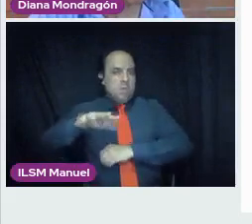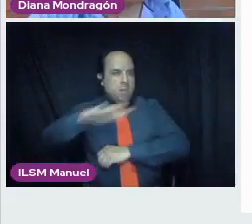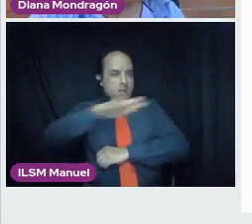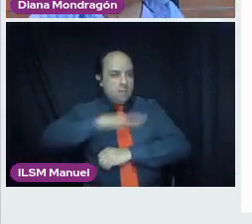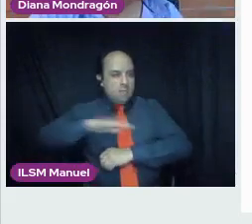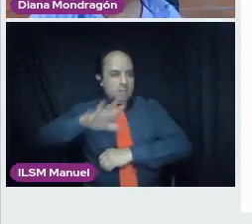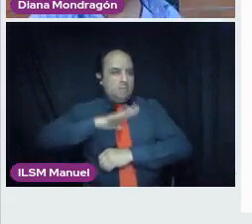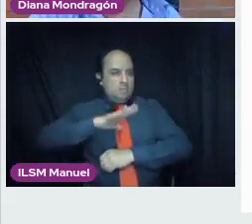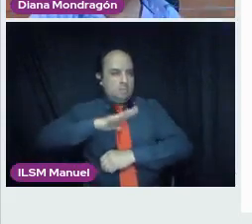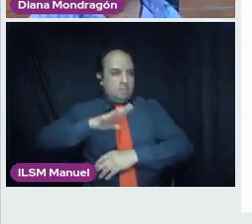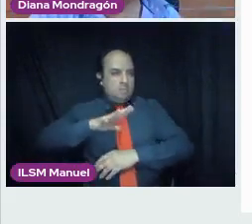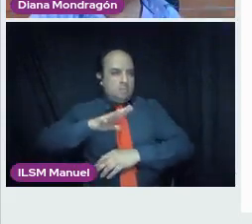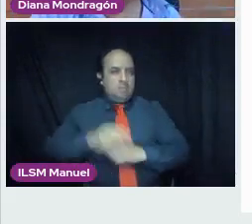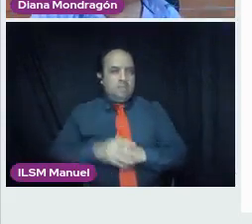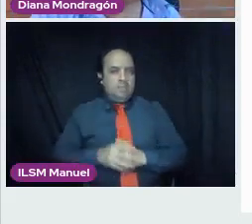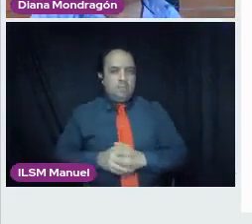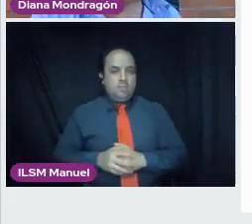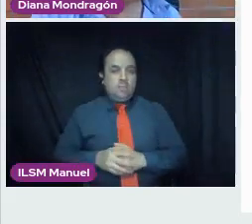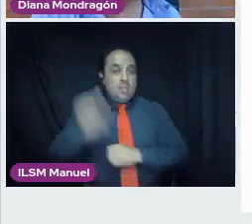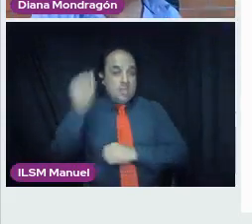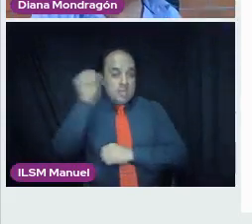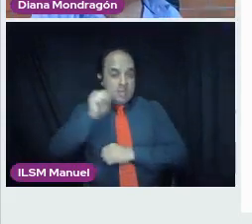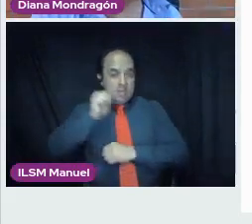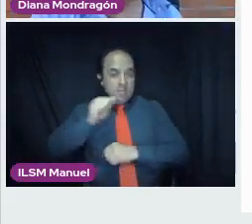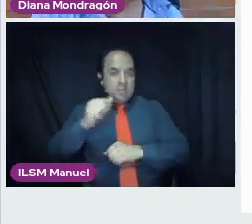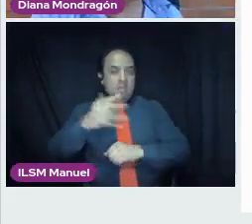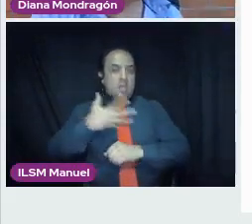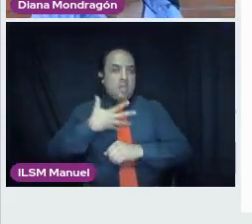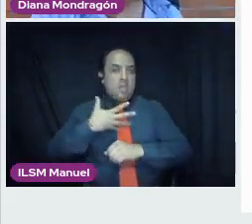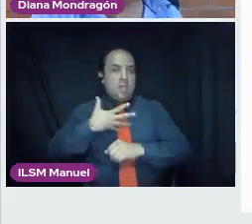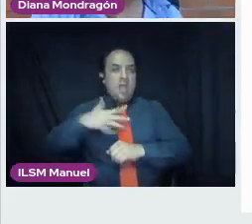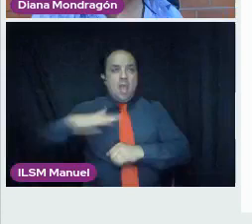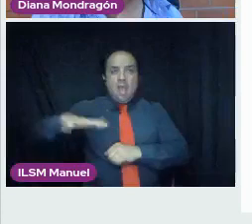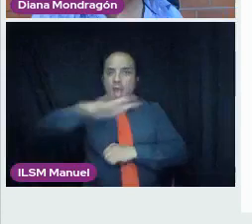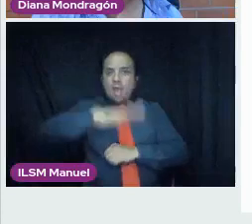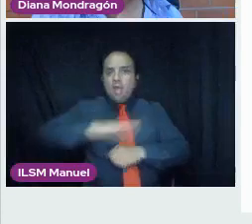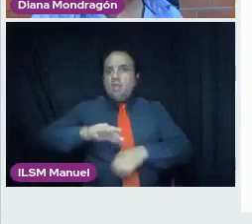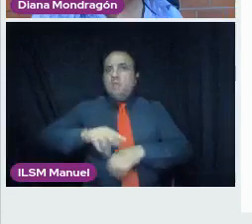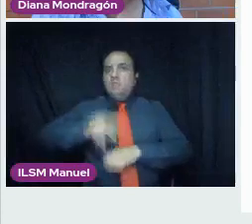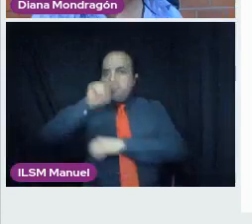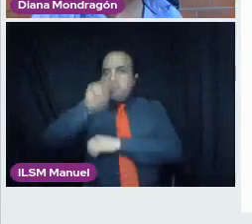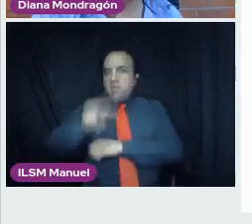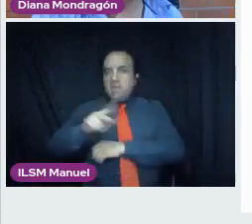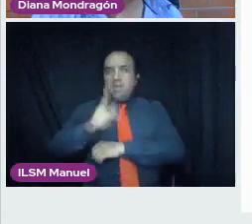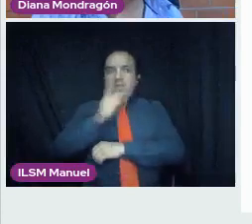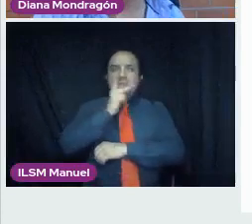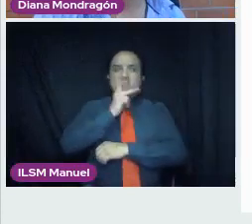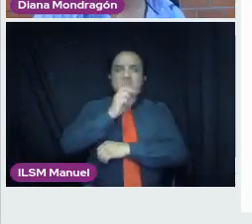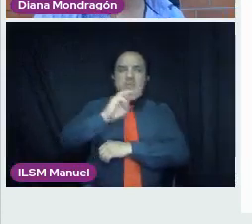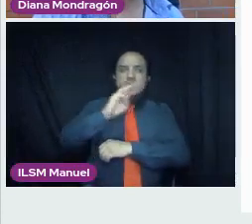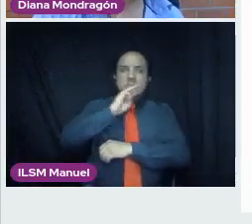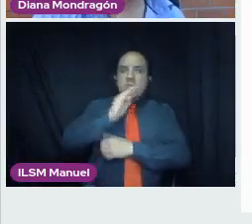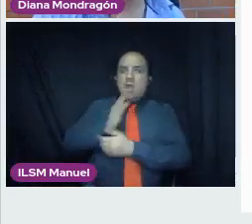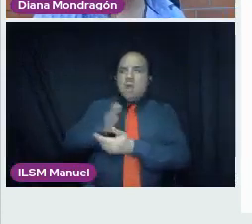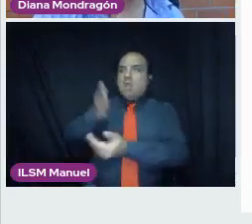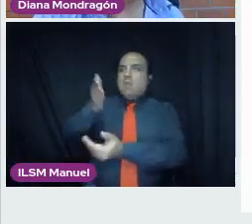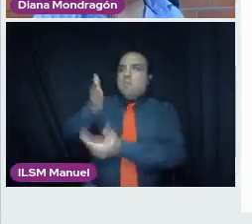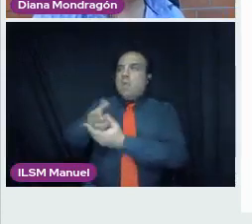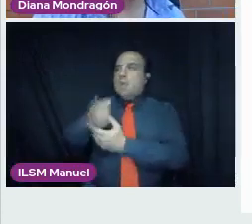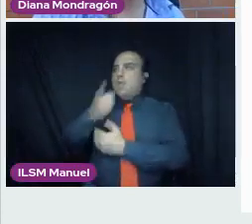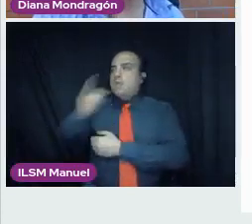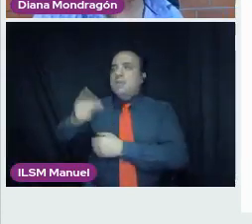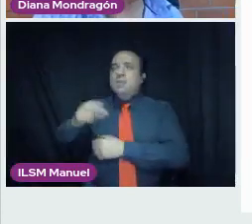Pues si siempre sucede que son espacios de verdad en donde los padres pueden ir a manifestar inquietudes y las escuelas